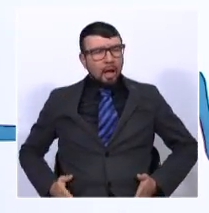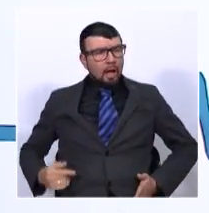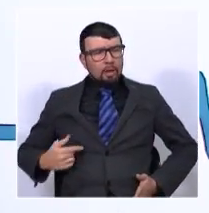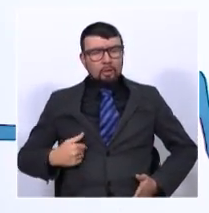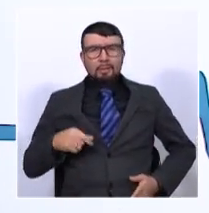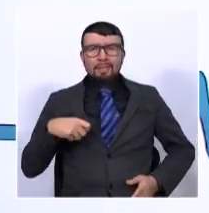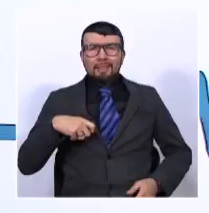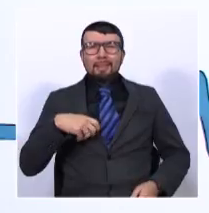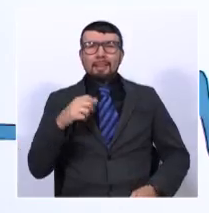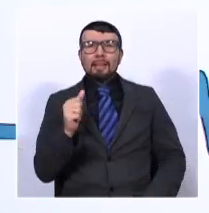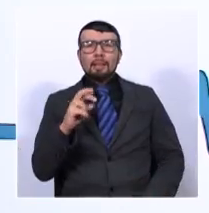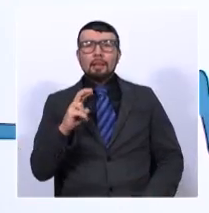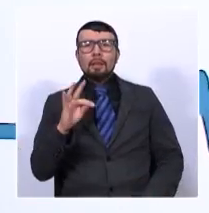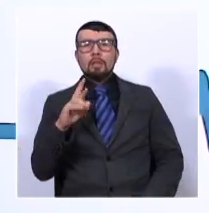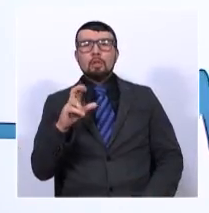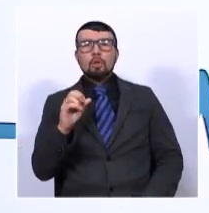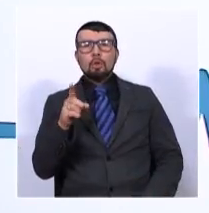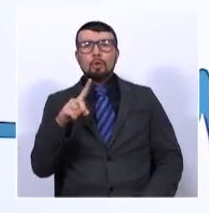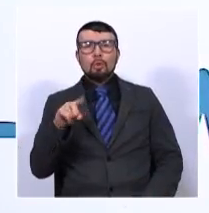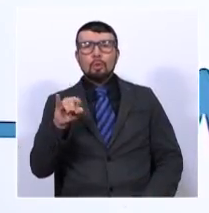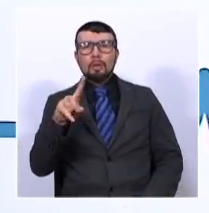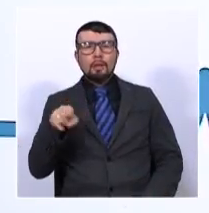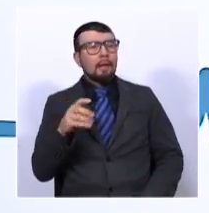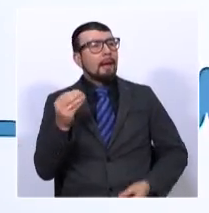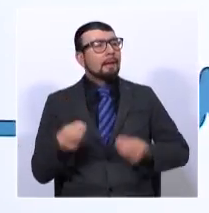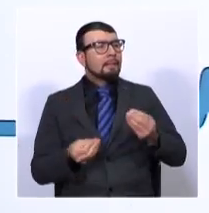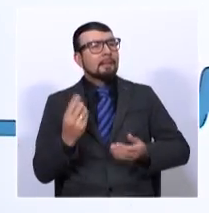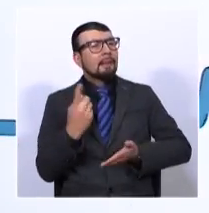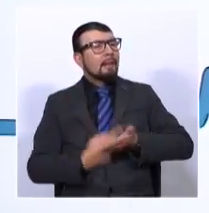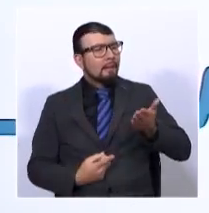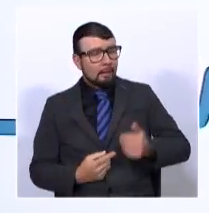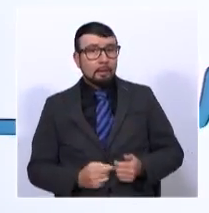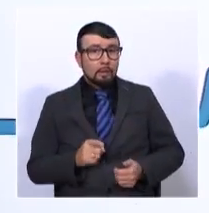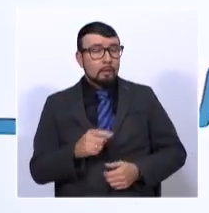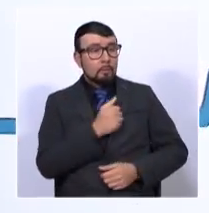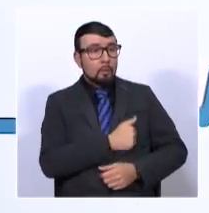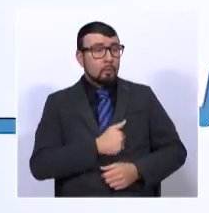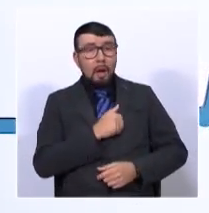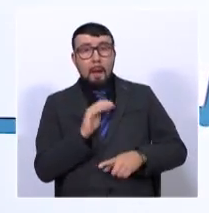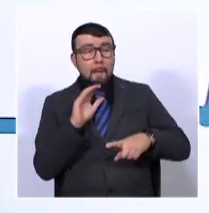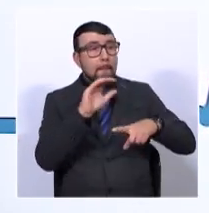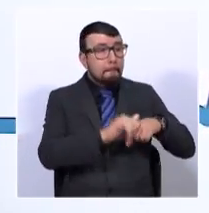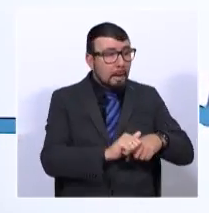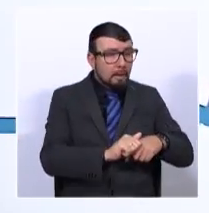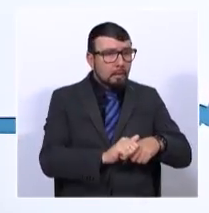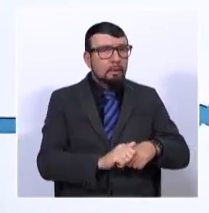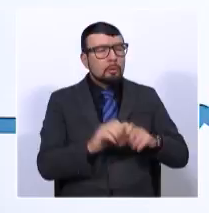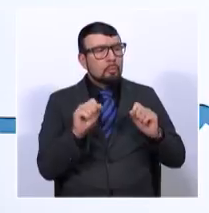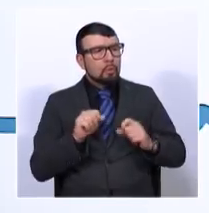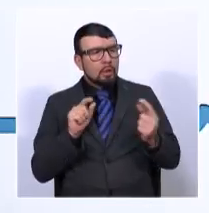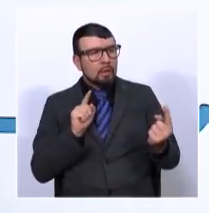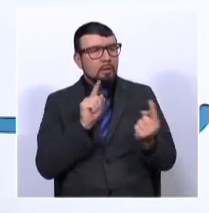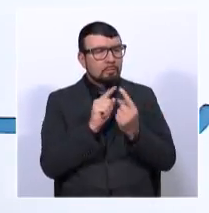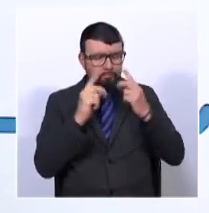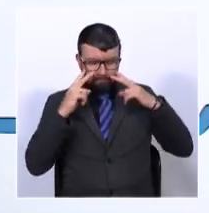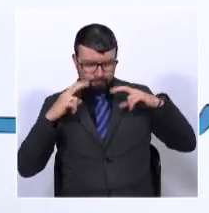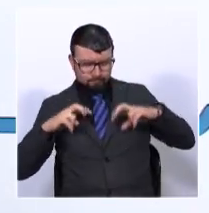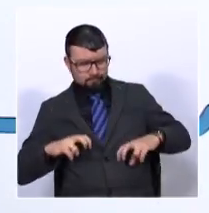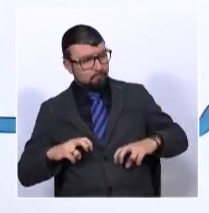artrosis. ¿Qué debo hacer? Me gustaría que me diera una cita para poder tener una